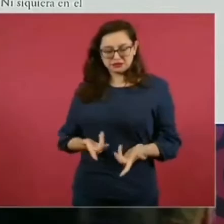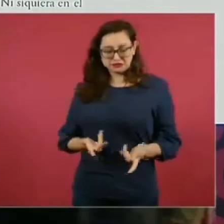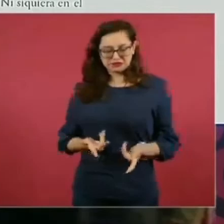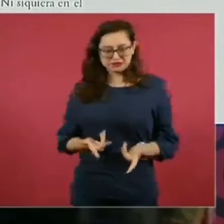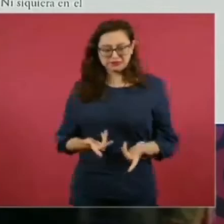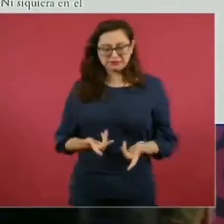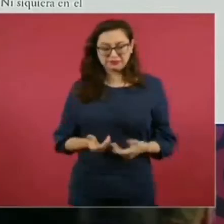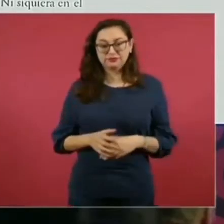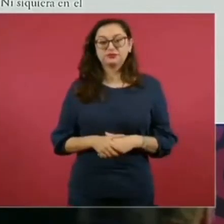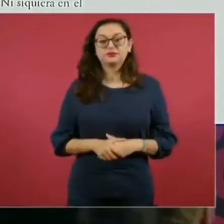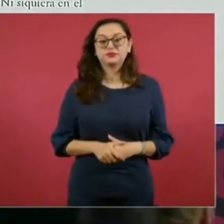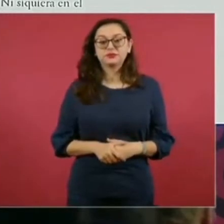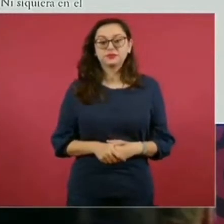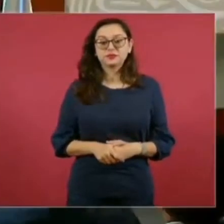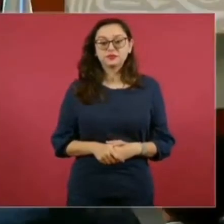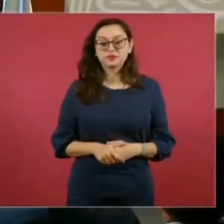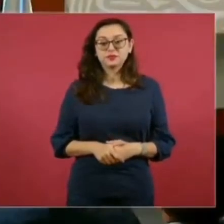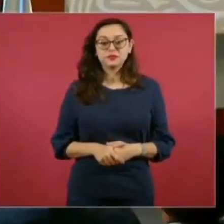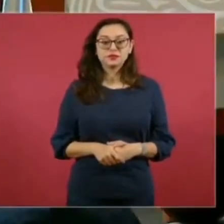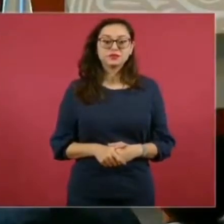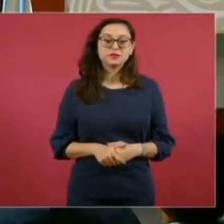pública.